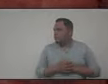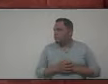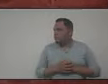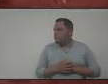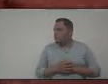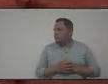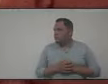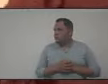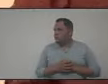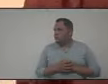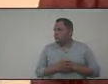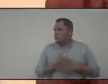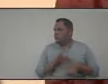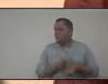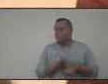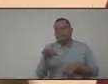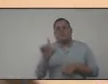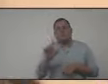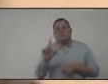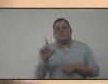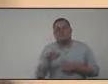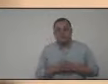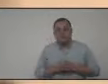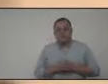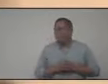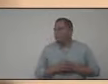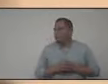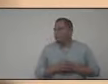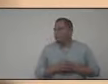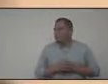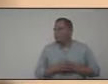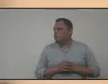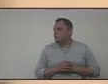merced en su oficina el lunes, y lo que es con